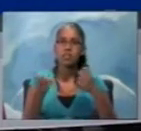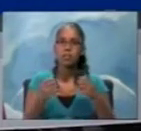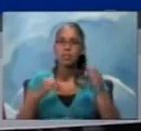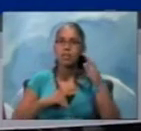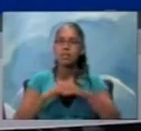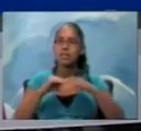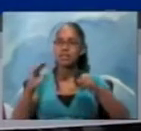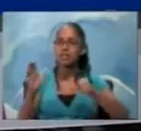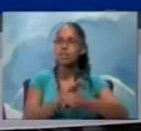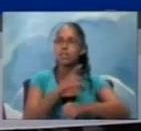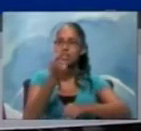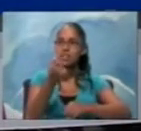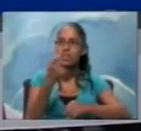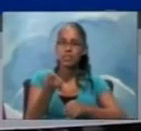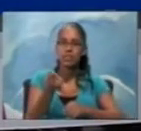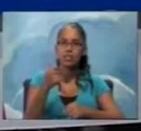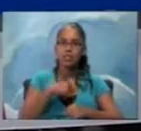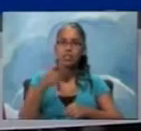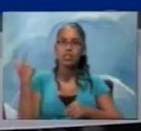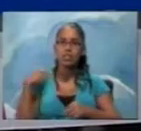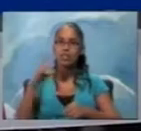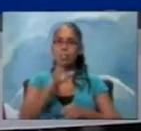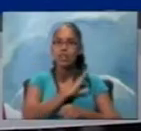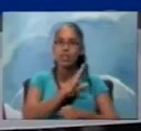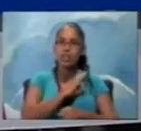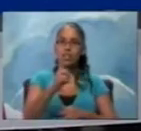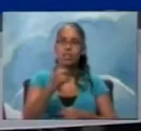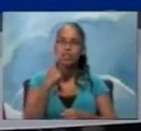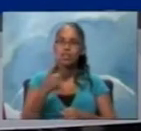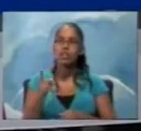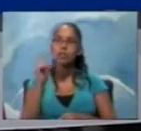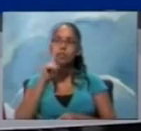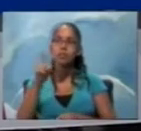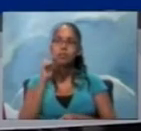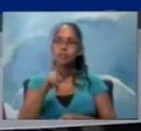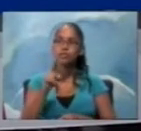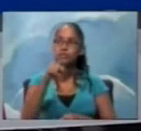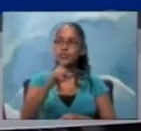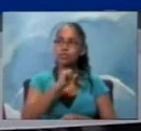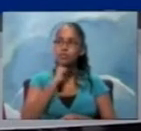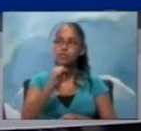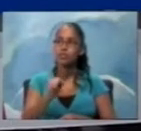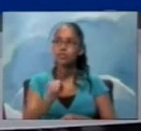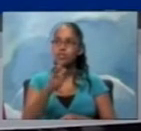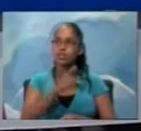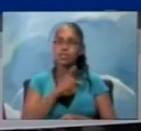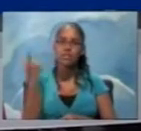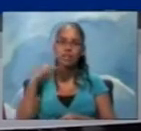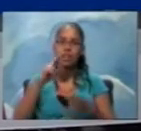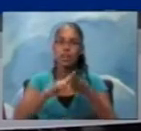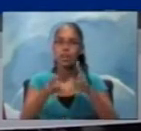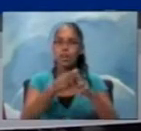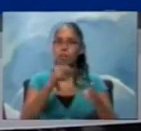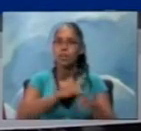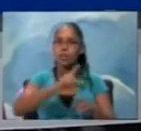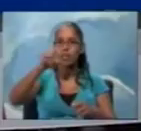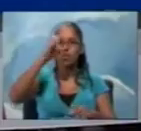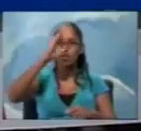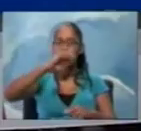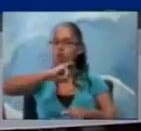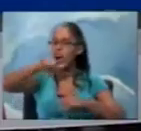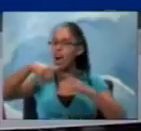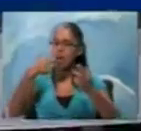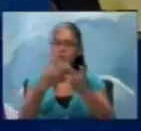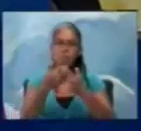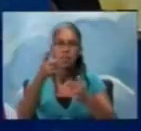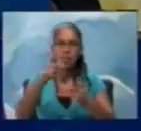llenaban de dinero y yo tenía que agarrarlo. Y los engañaba de esta manera. Pero tú eras feliz, tenías la paz de Dios. No. Pues, la paz